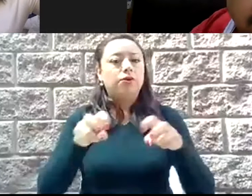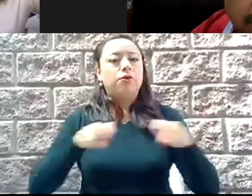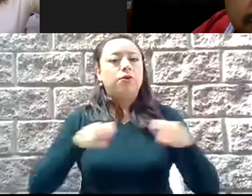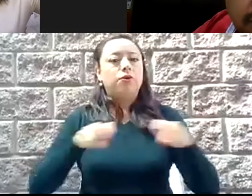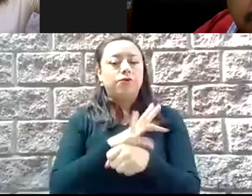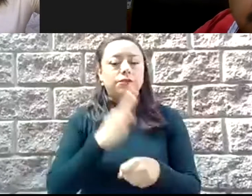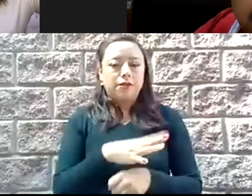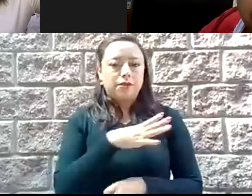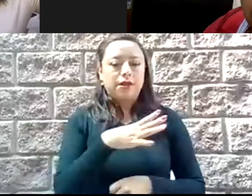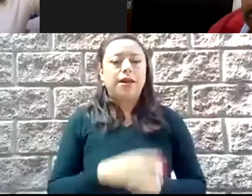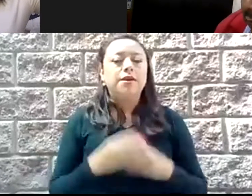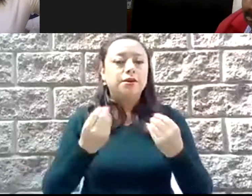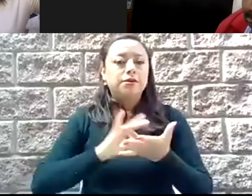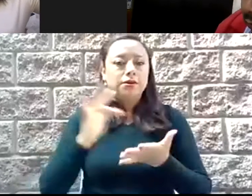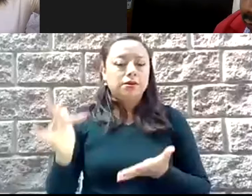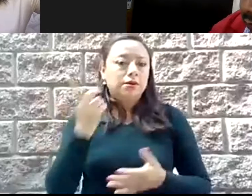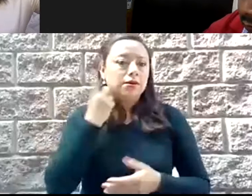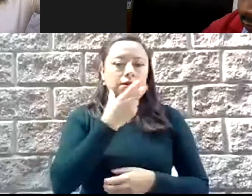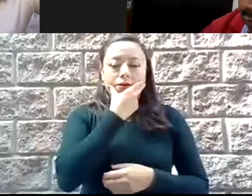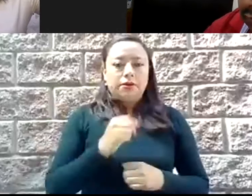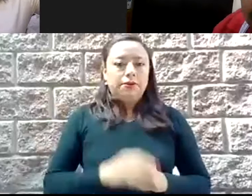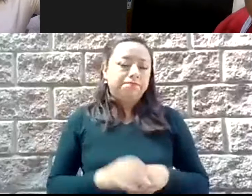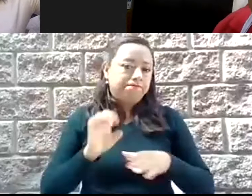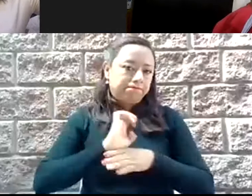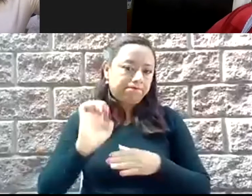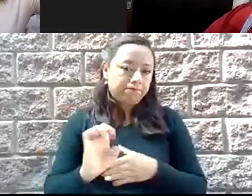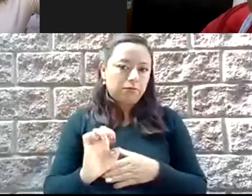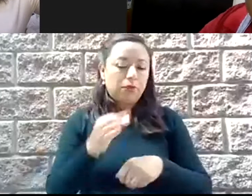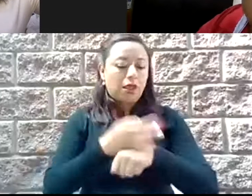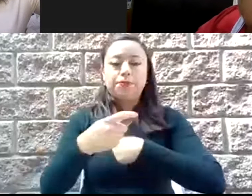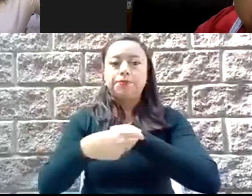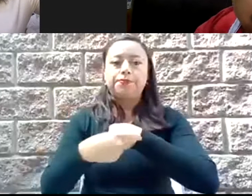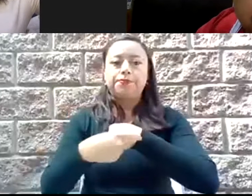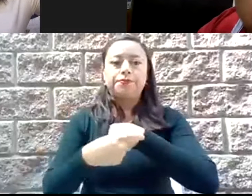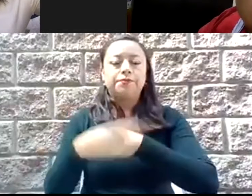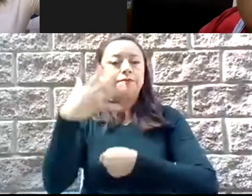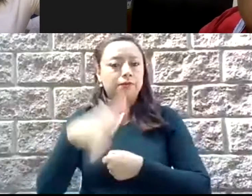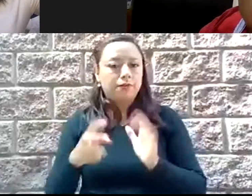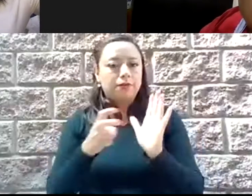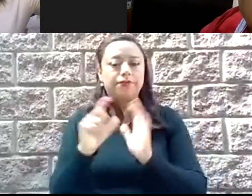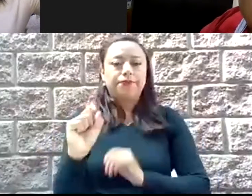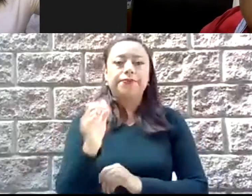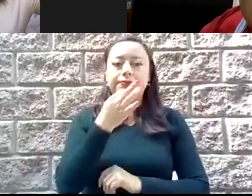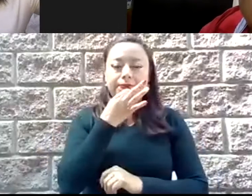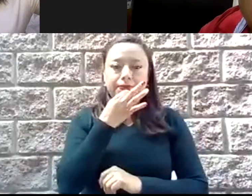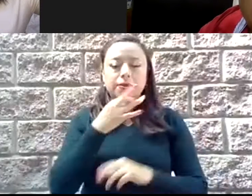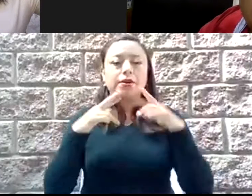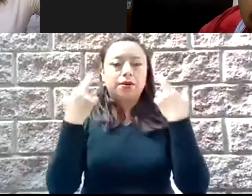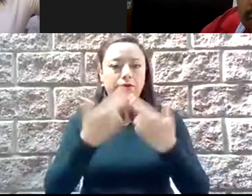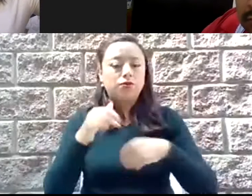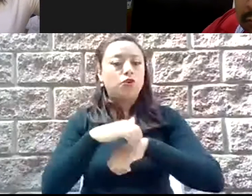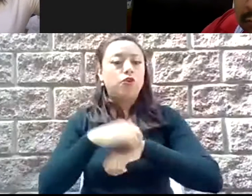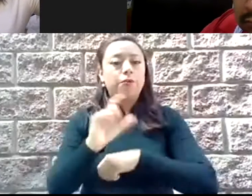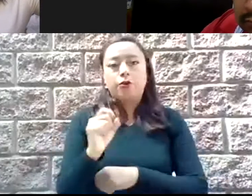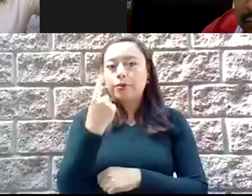Muchas gracias, diputado. virtud de que hay quórum legal necesario, siendo las diez horas con veinte minutos, se abre la vigésima primera sesión